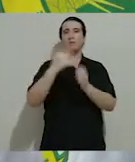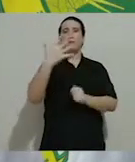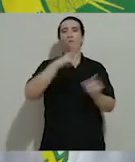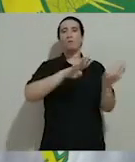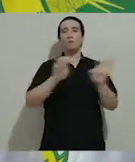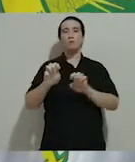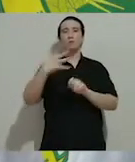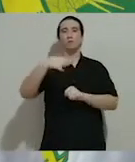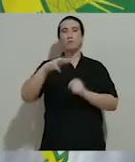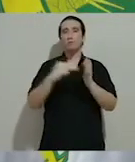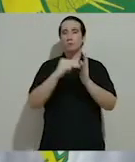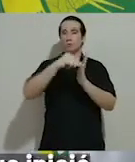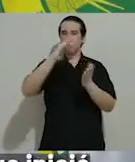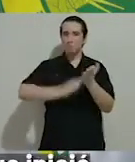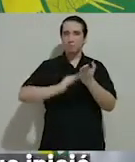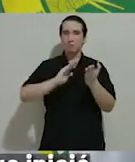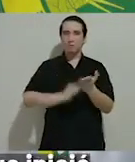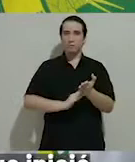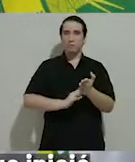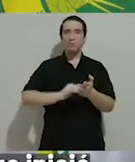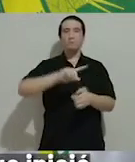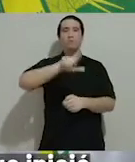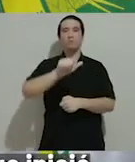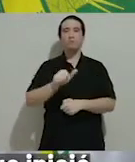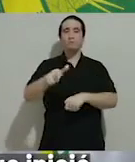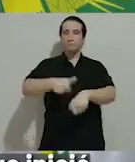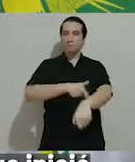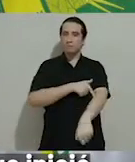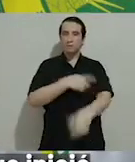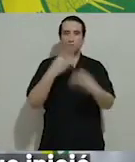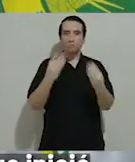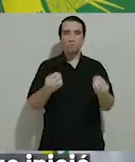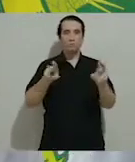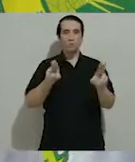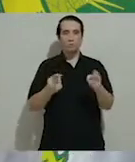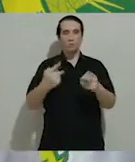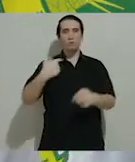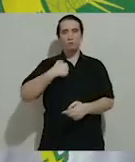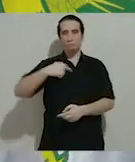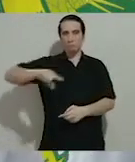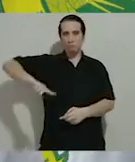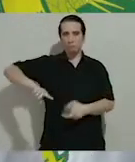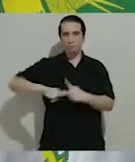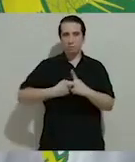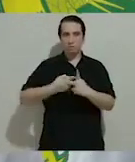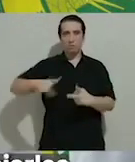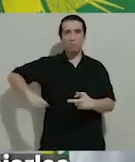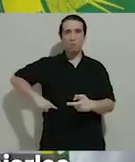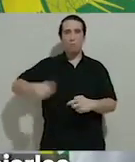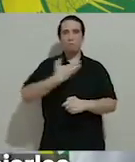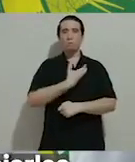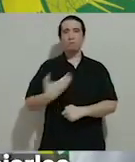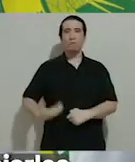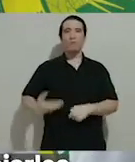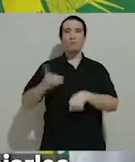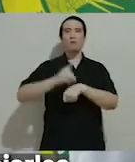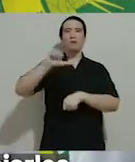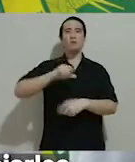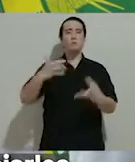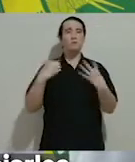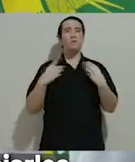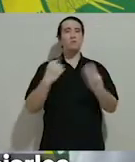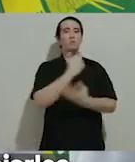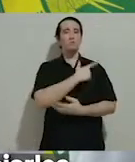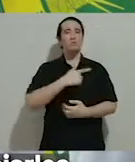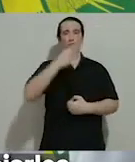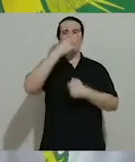millones de pesos. Después de largas e intensas negociaciones que inicié desde que era gobernador electo, el día de hoy me da mucho